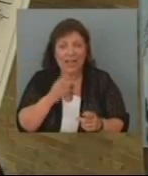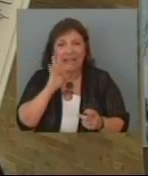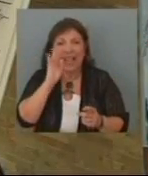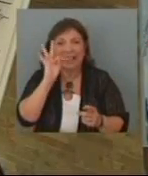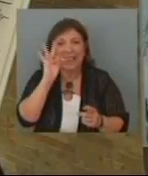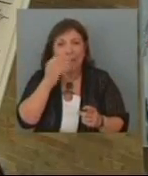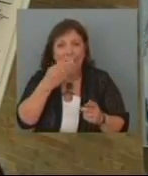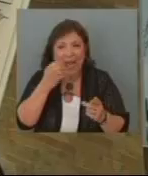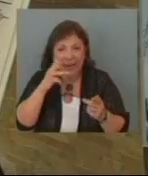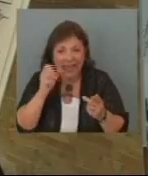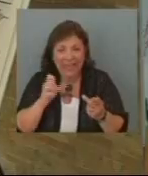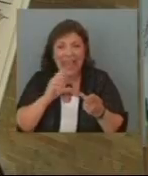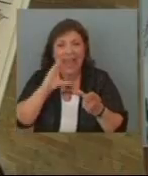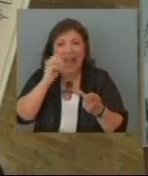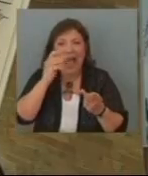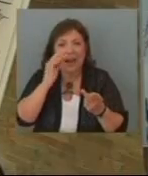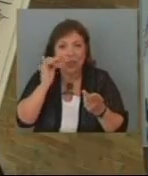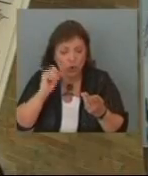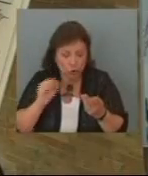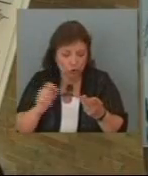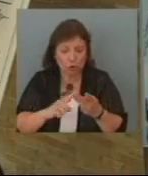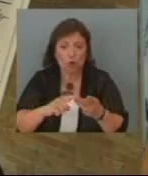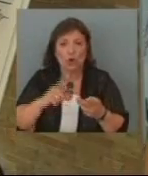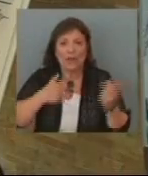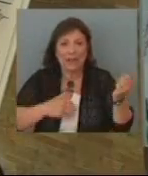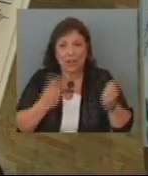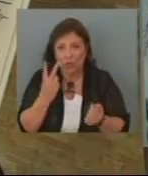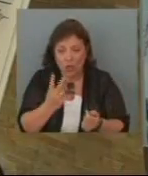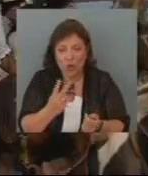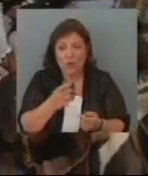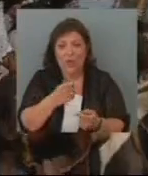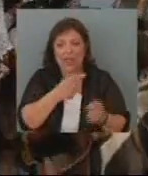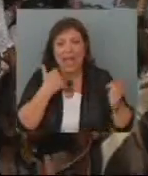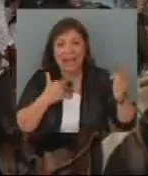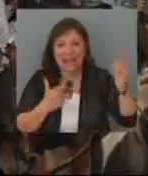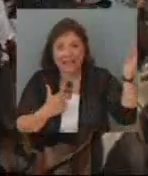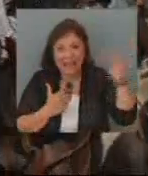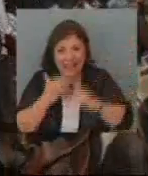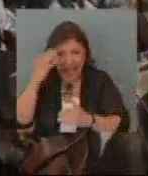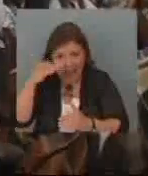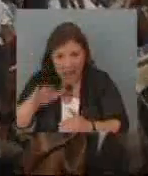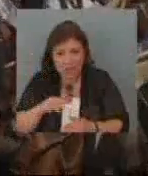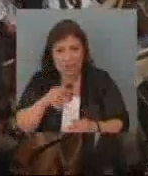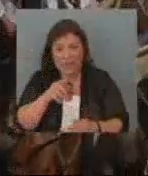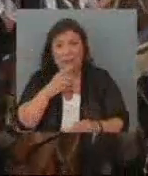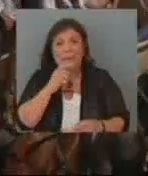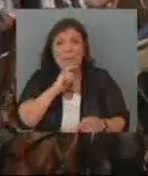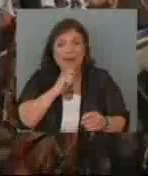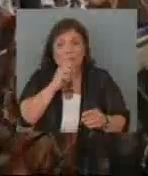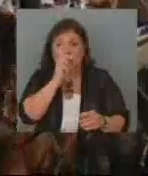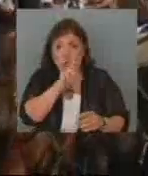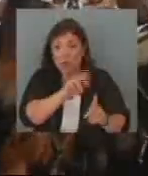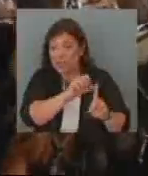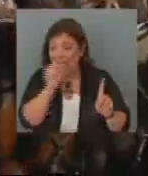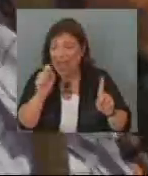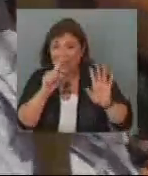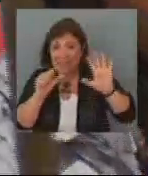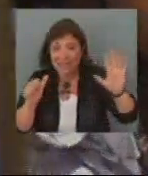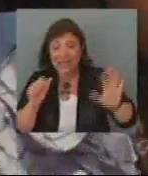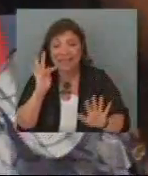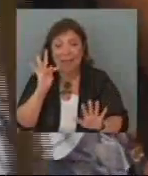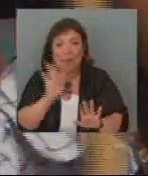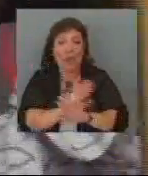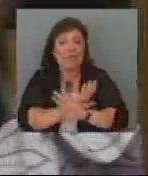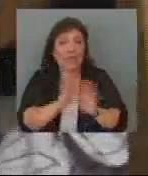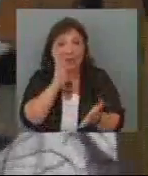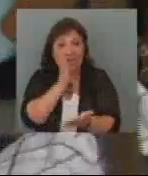Cardoso, La Barra Carrera, traemos a El Gaucho Batalla de Argentina. En marzo, del 12 al 16, se cierra la temporada con